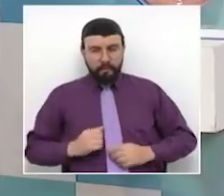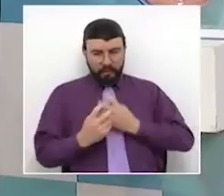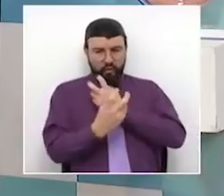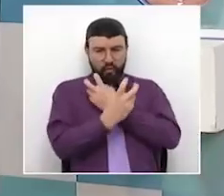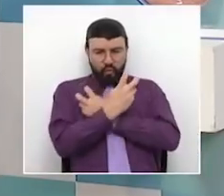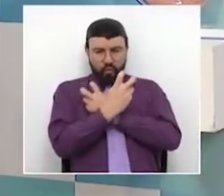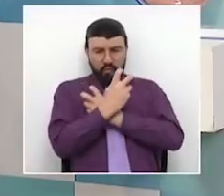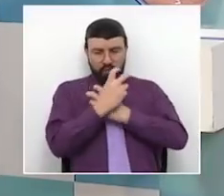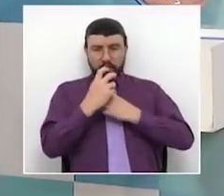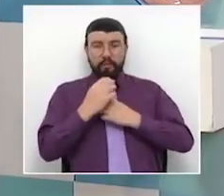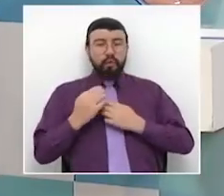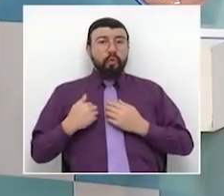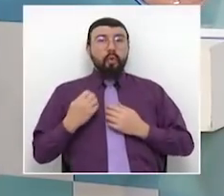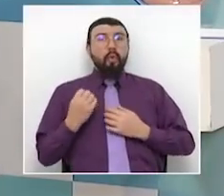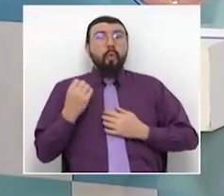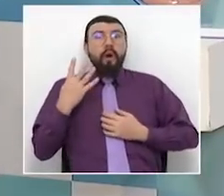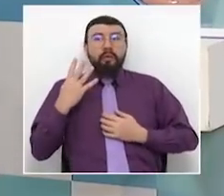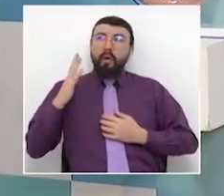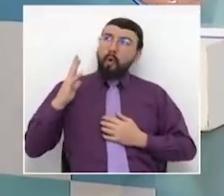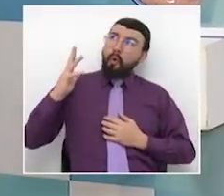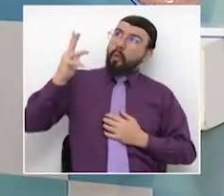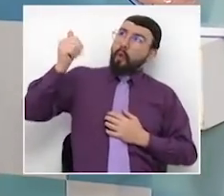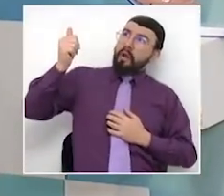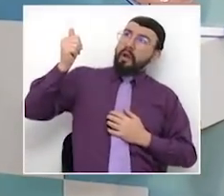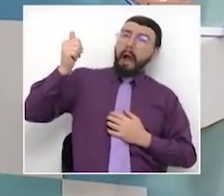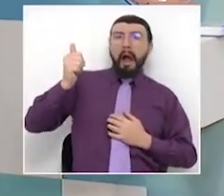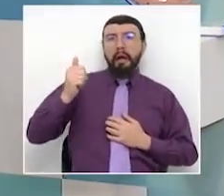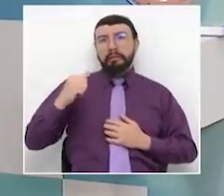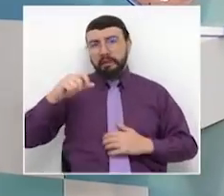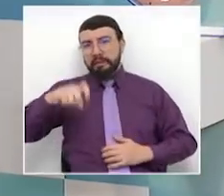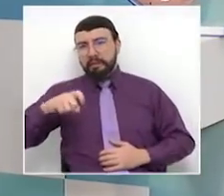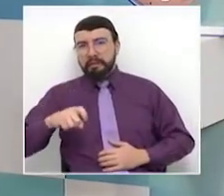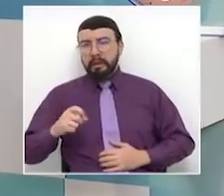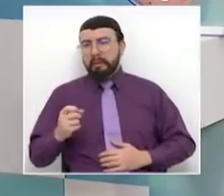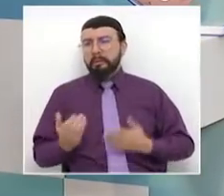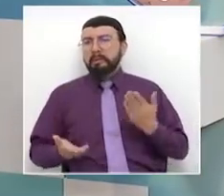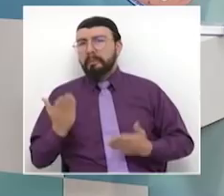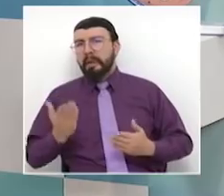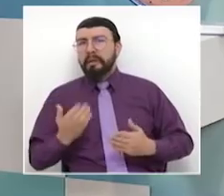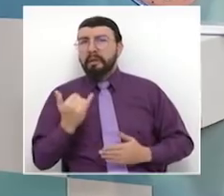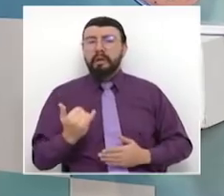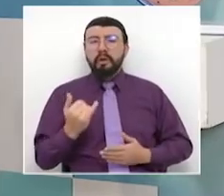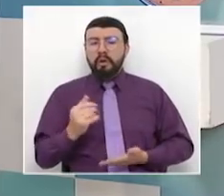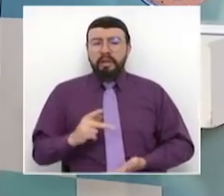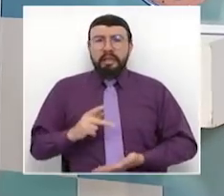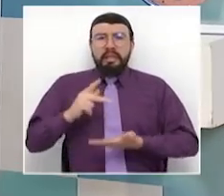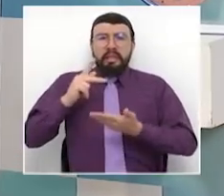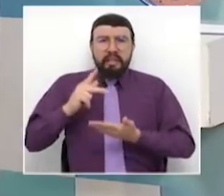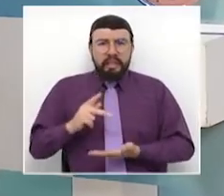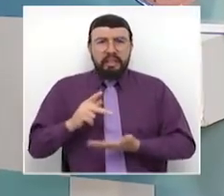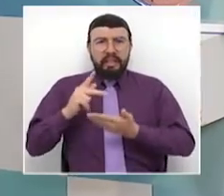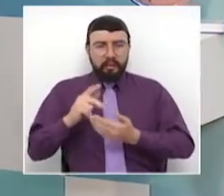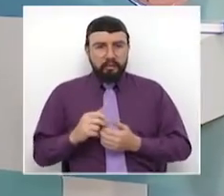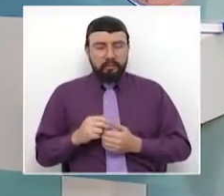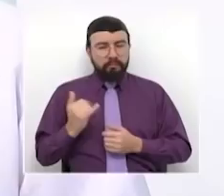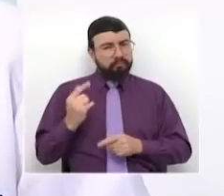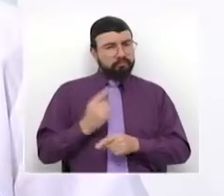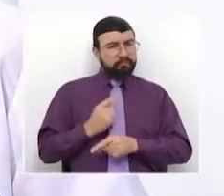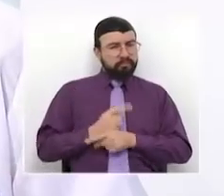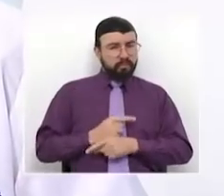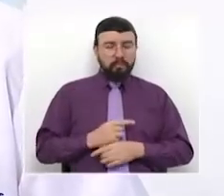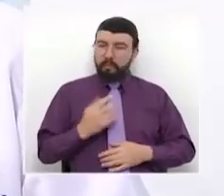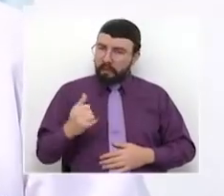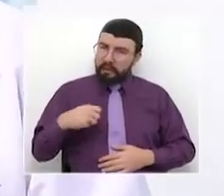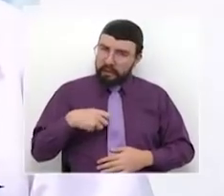que soportar tantos kilos y nosotros tenemos unas tablas de acuerdo a la estatura de los kilos. Y esto tiene aquí